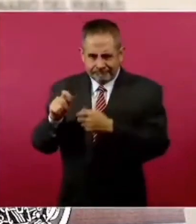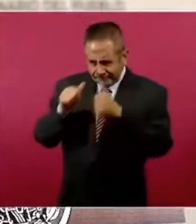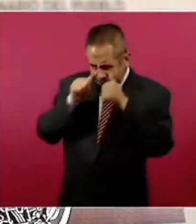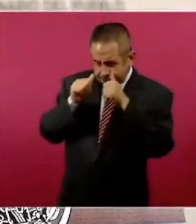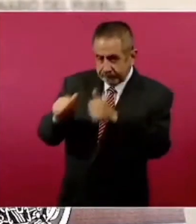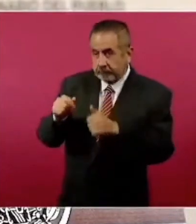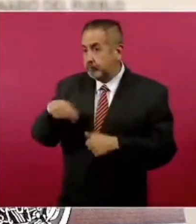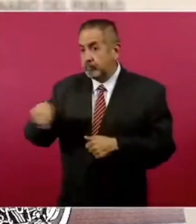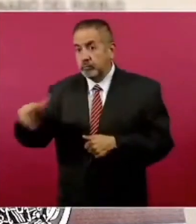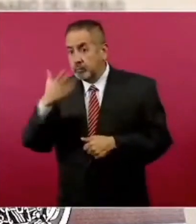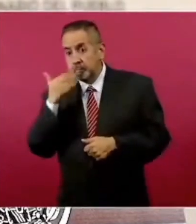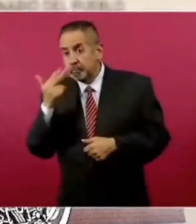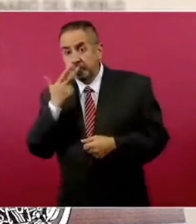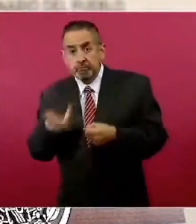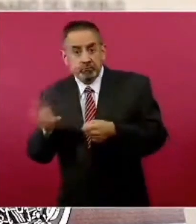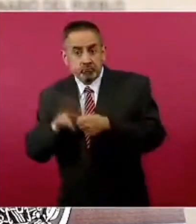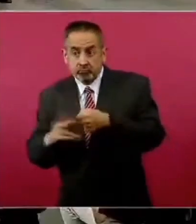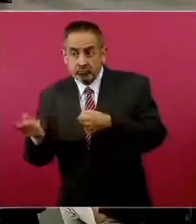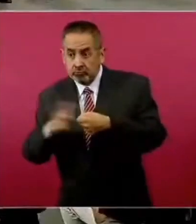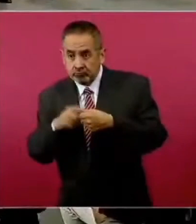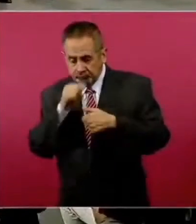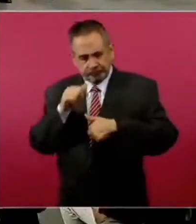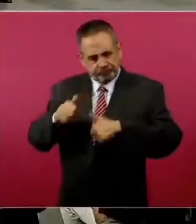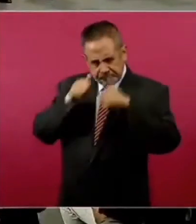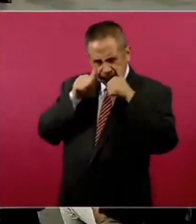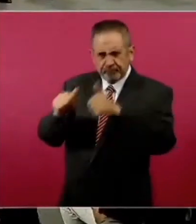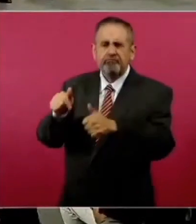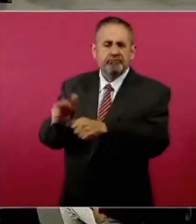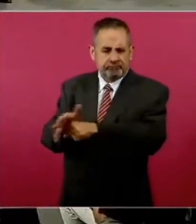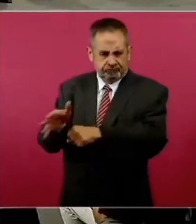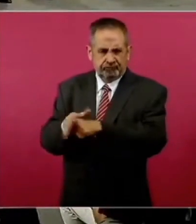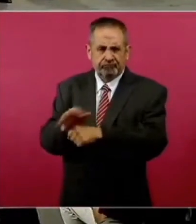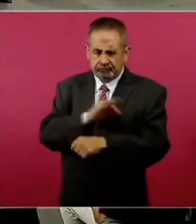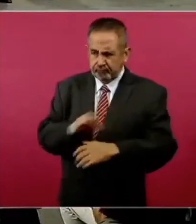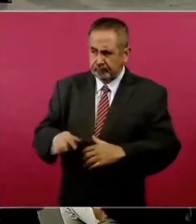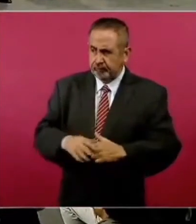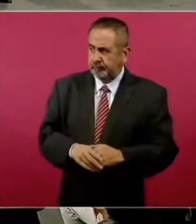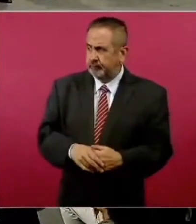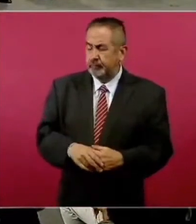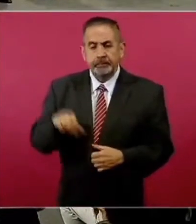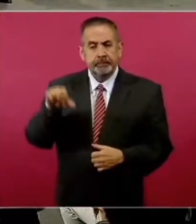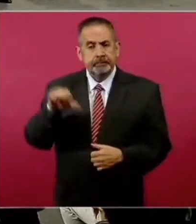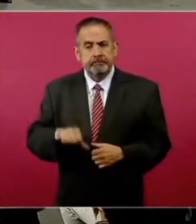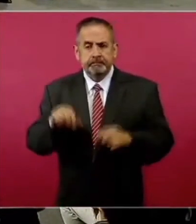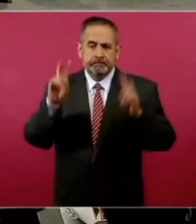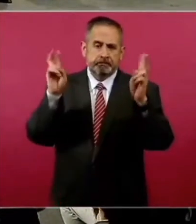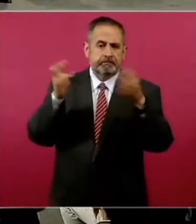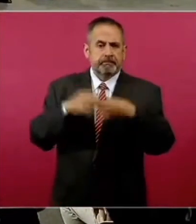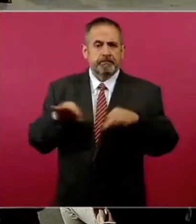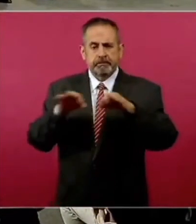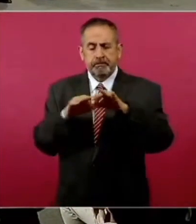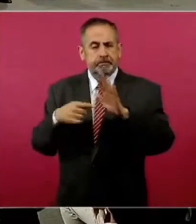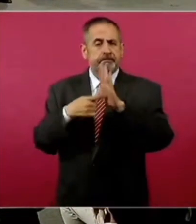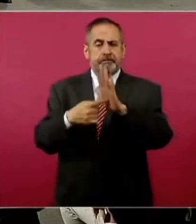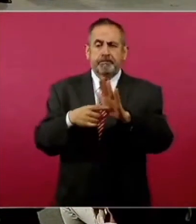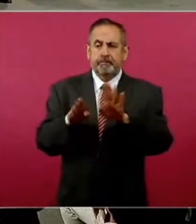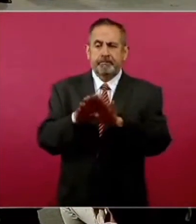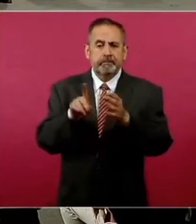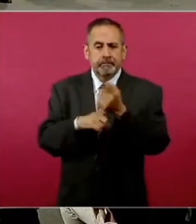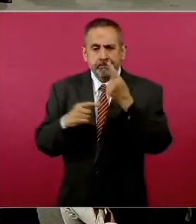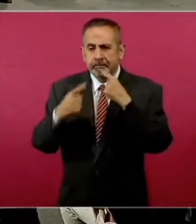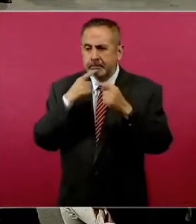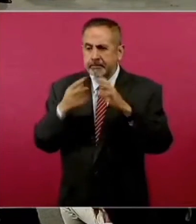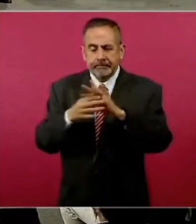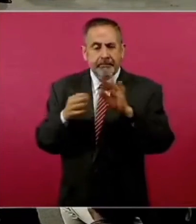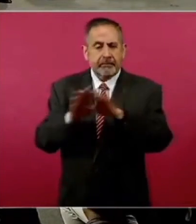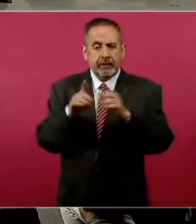sin seguridad social y hoy tenemos un tema muy muy particular nos pueden poner la la primera que tiene que ver con